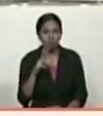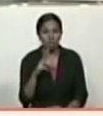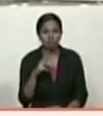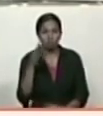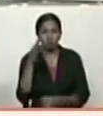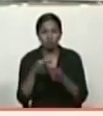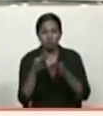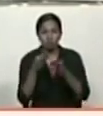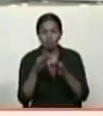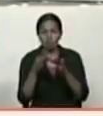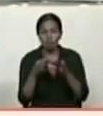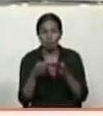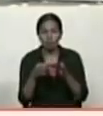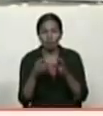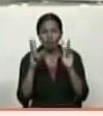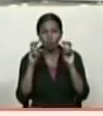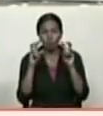dar